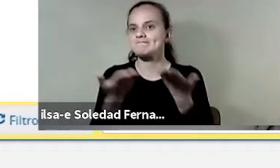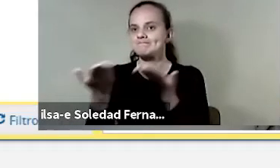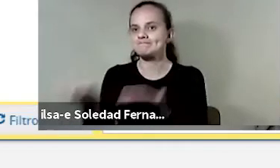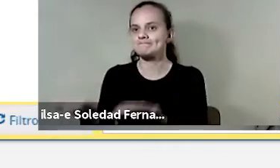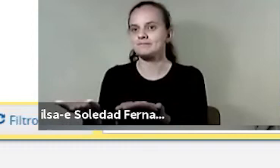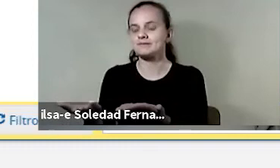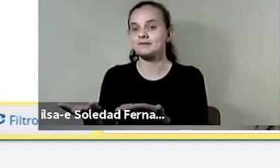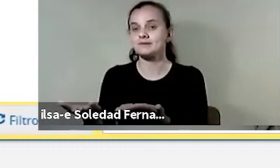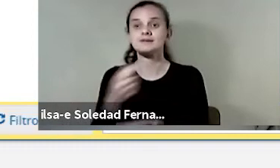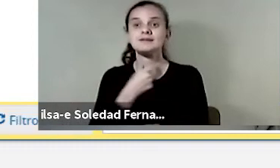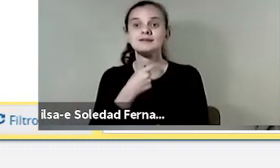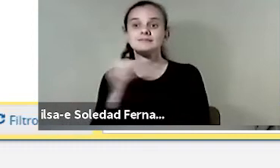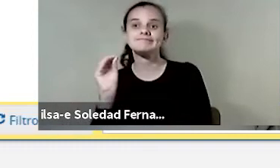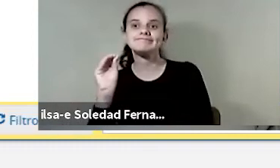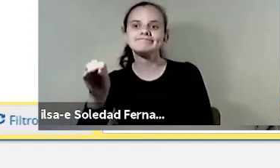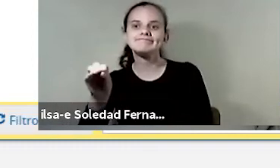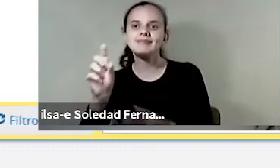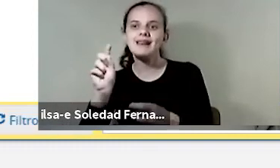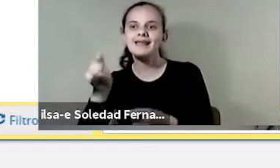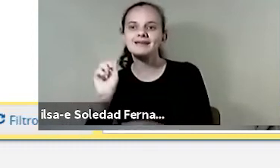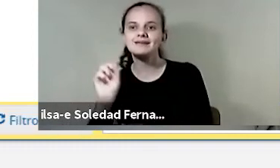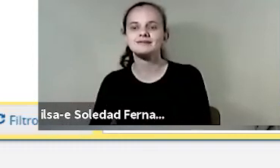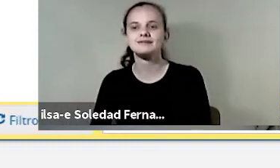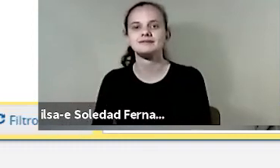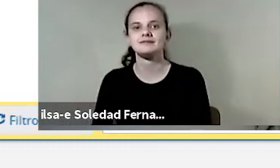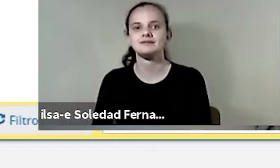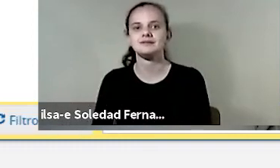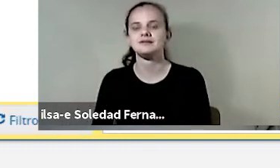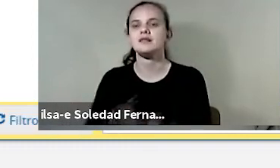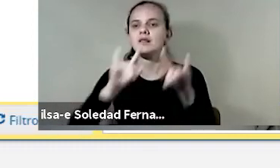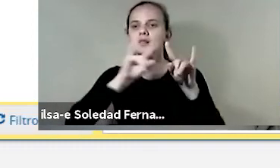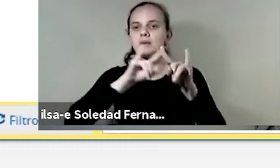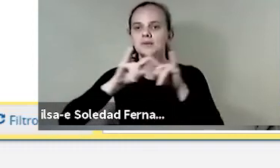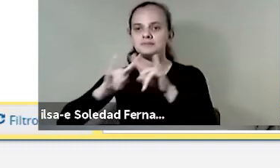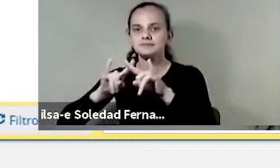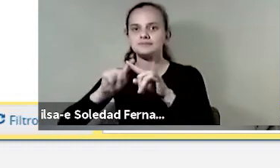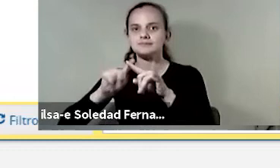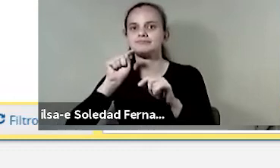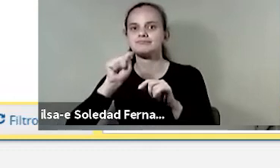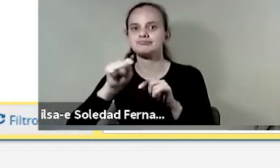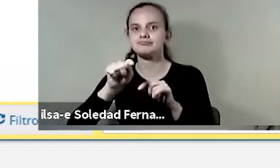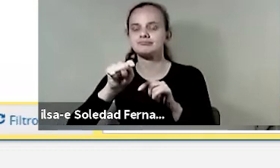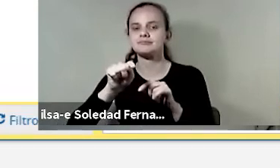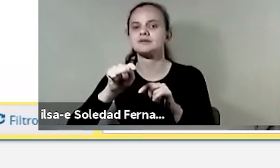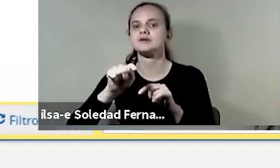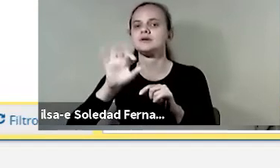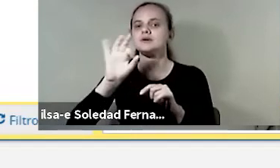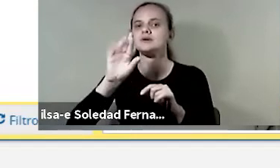Y la siguiente página que les voy a compartir, que Susi, si quieres pegar ahí el link,